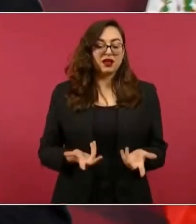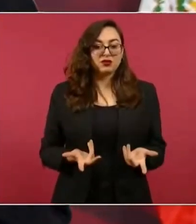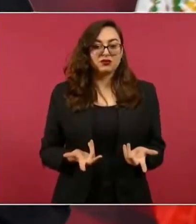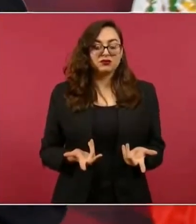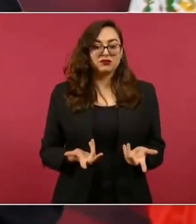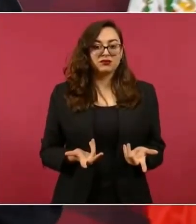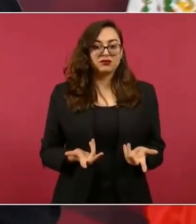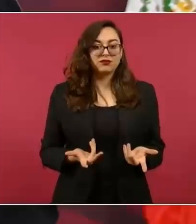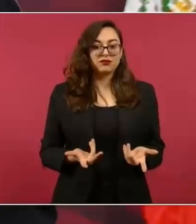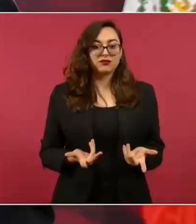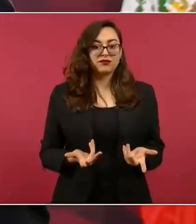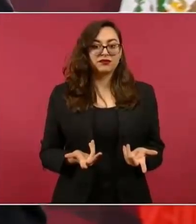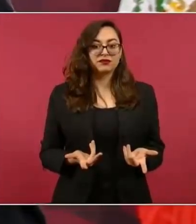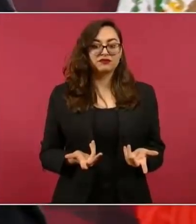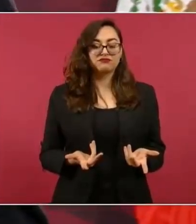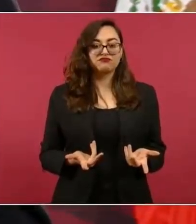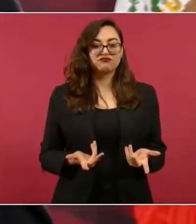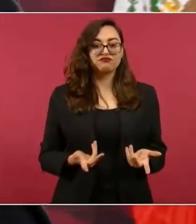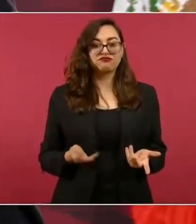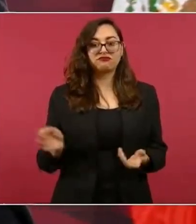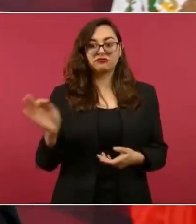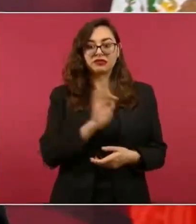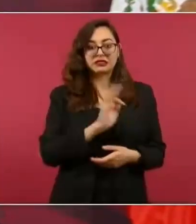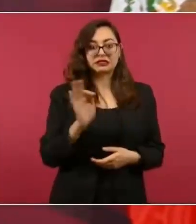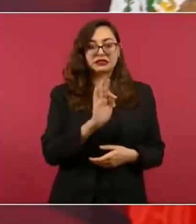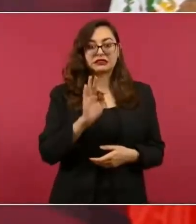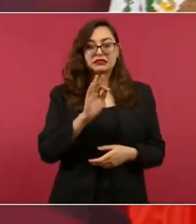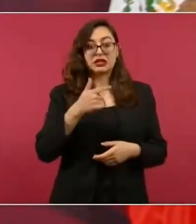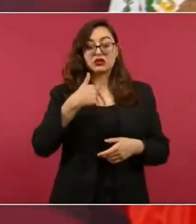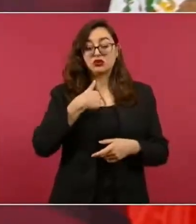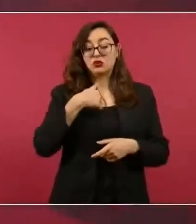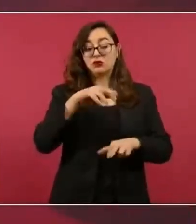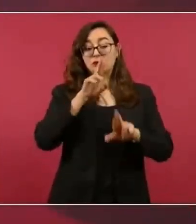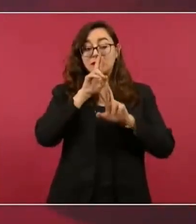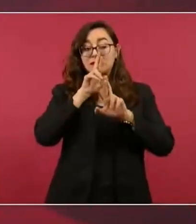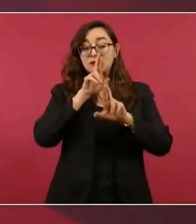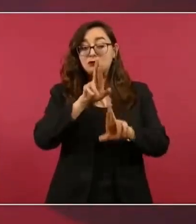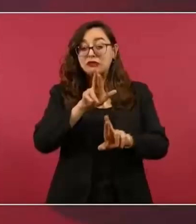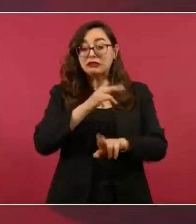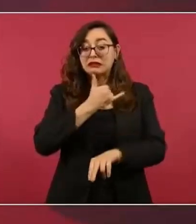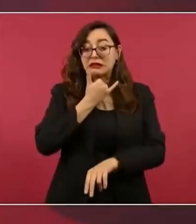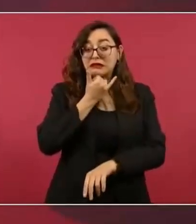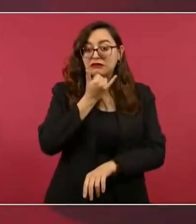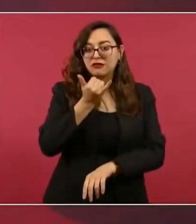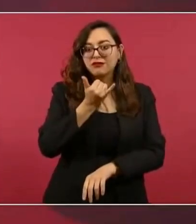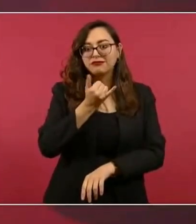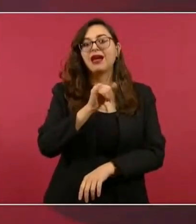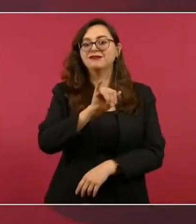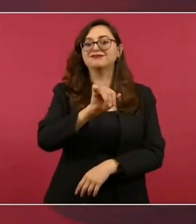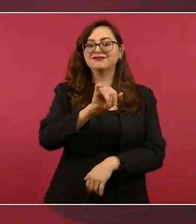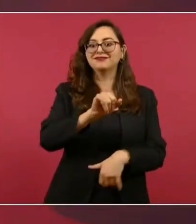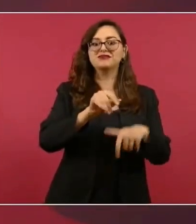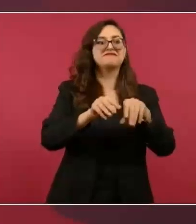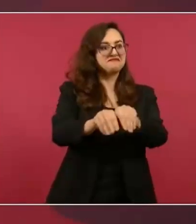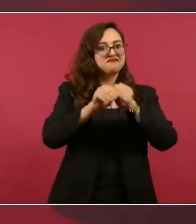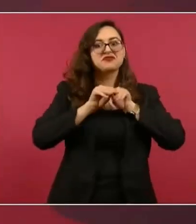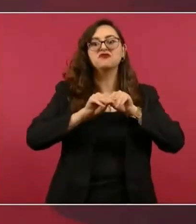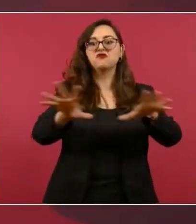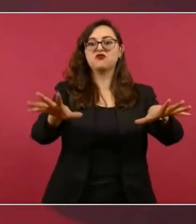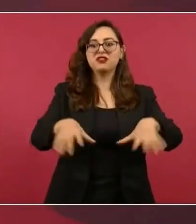para no contestar algo, porque si no era 8 columnas en todos los periódicos en contra.